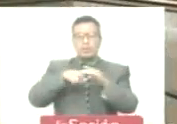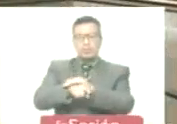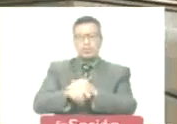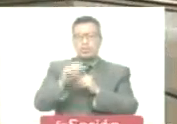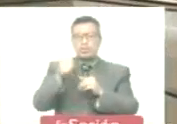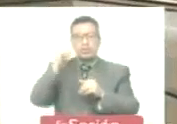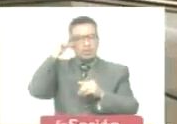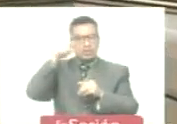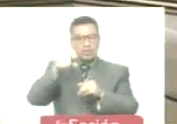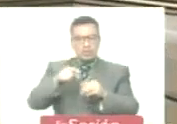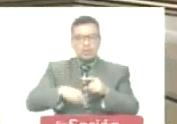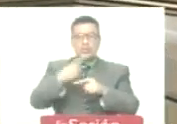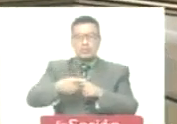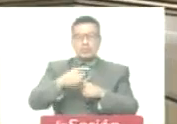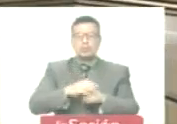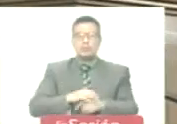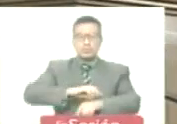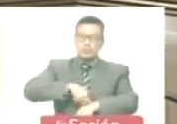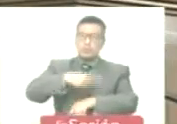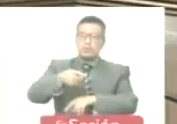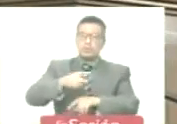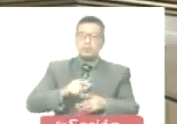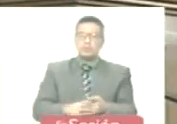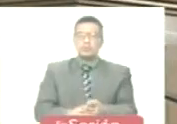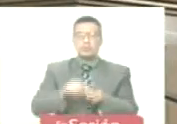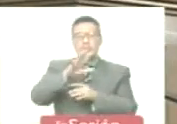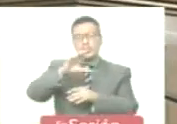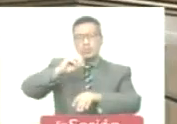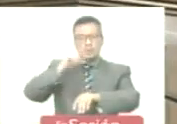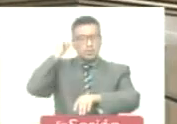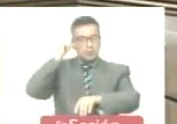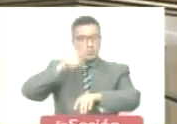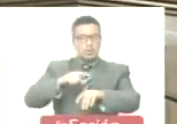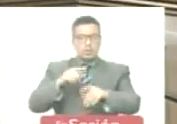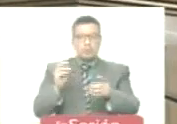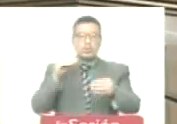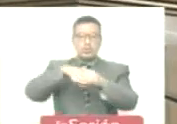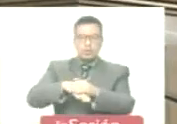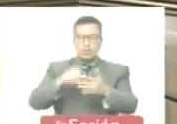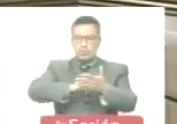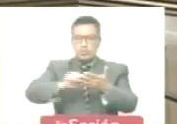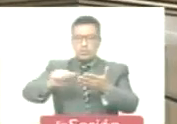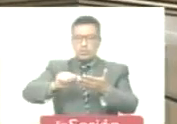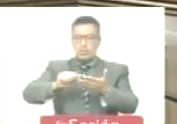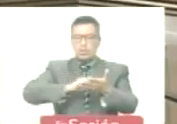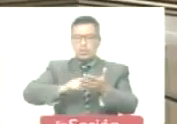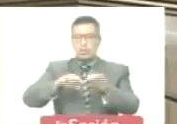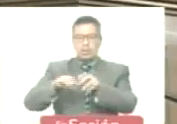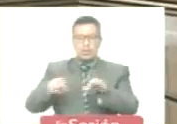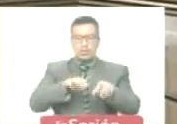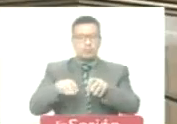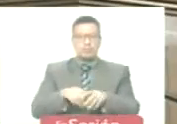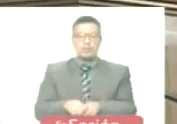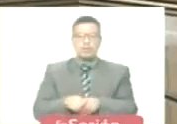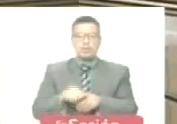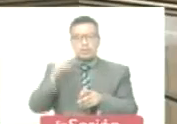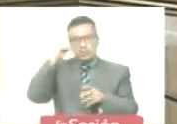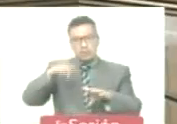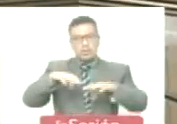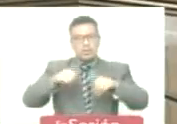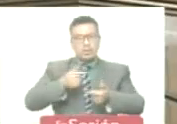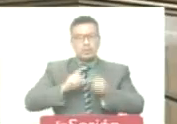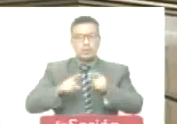10 días hábiles siguientes, luego de transcurrido los 5 días consecutivos de su incorporación al sistema automatizado por secretaría, salvo que por